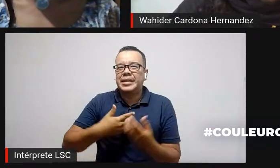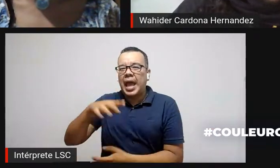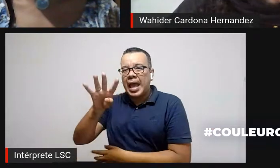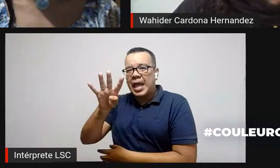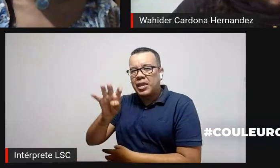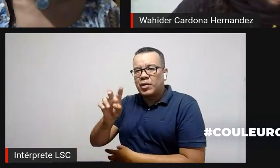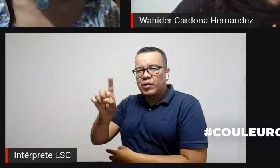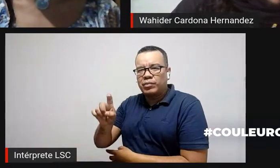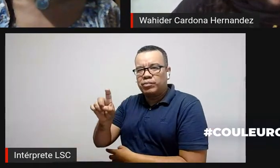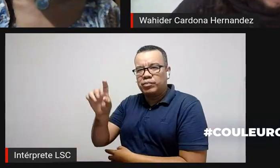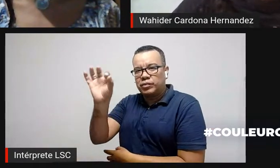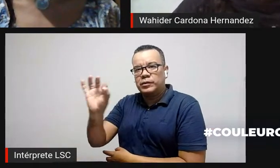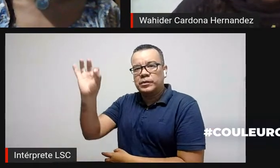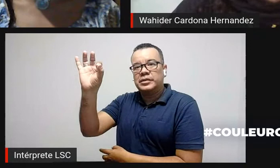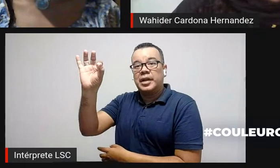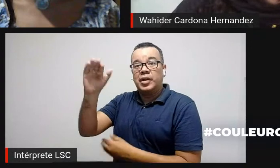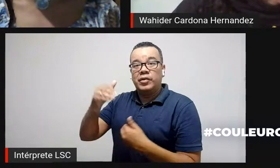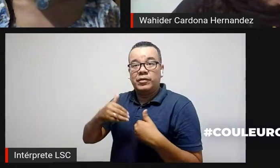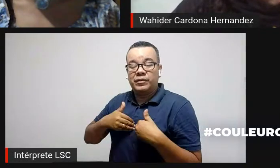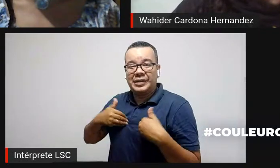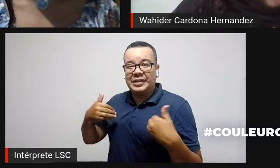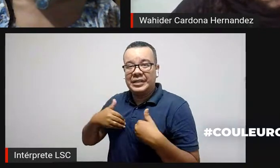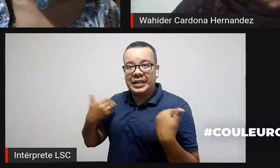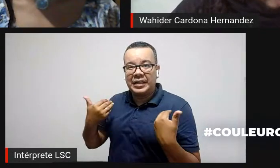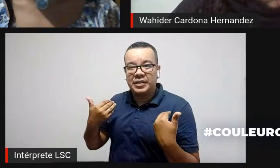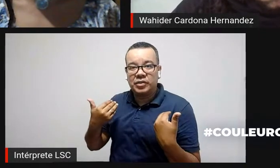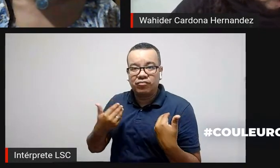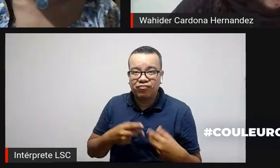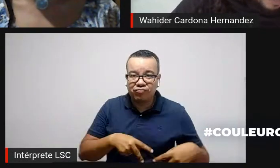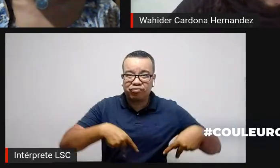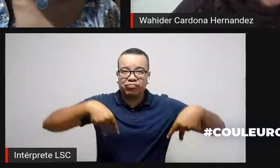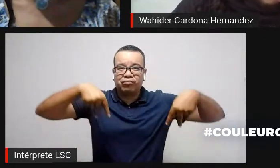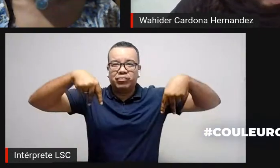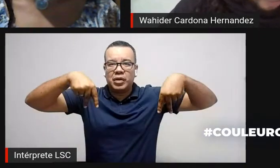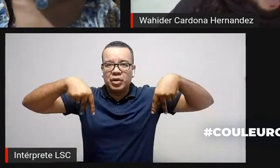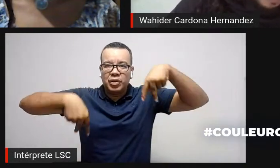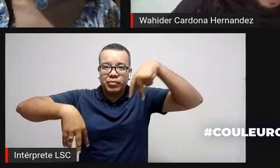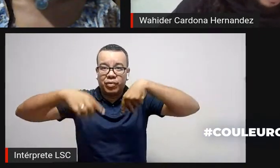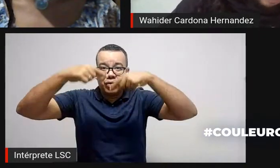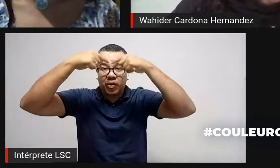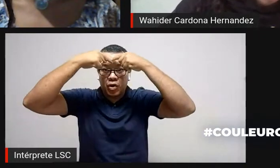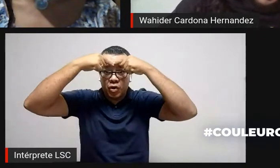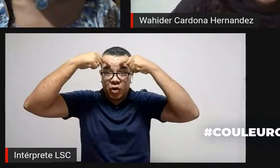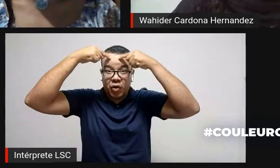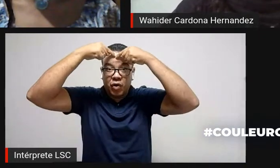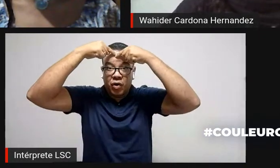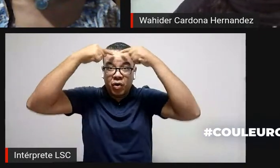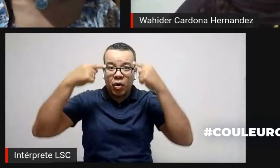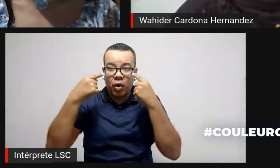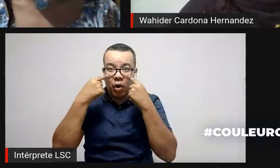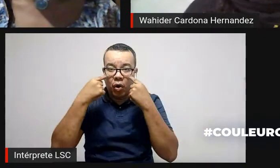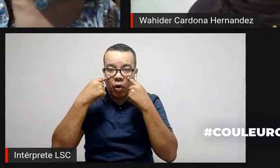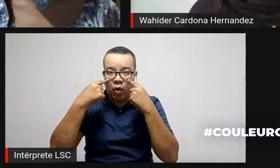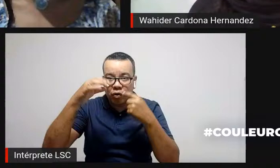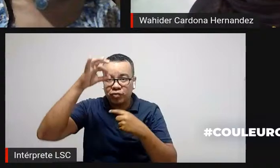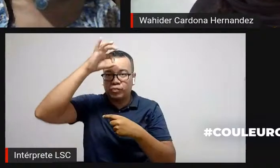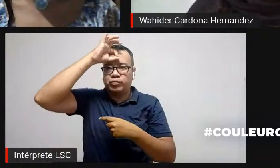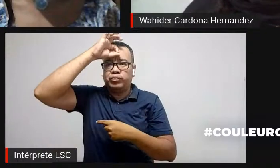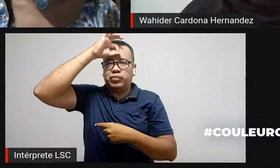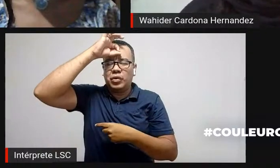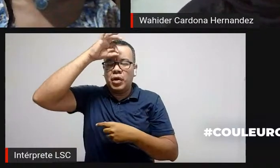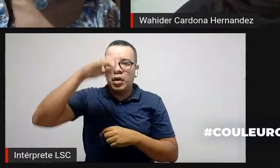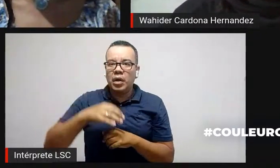para el mundo, cíclopes de ojos de luz escudriñando la montaña con anhelos desbordados de